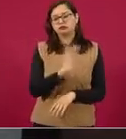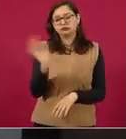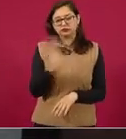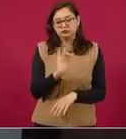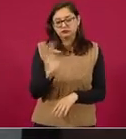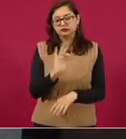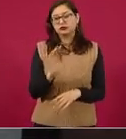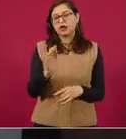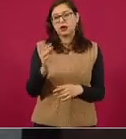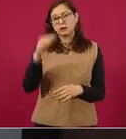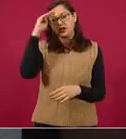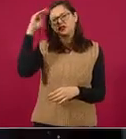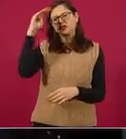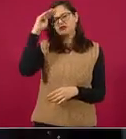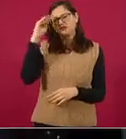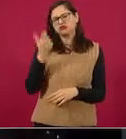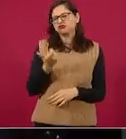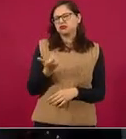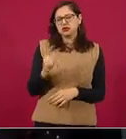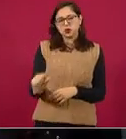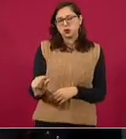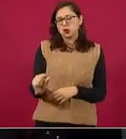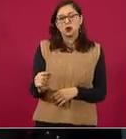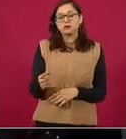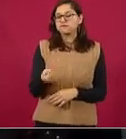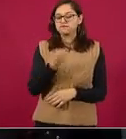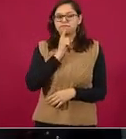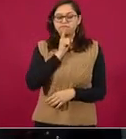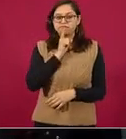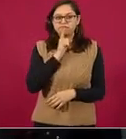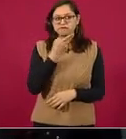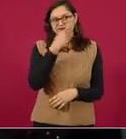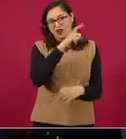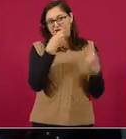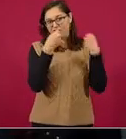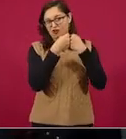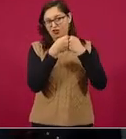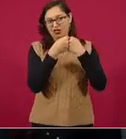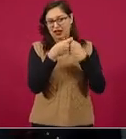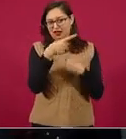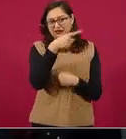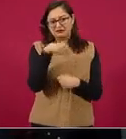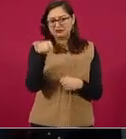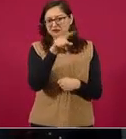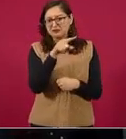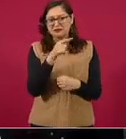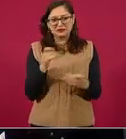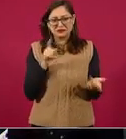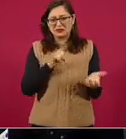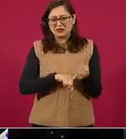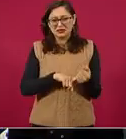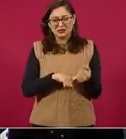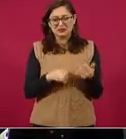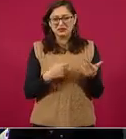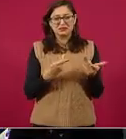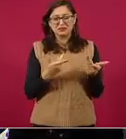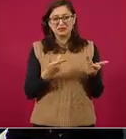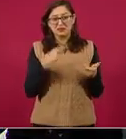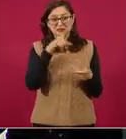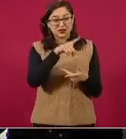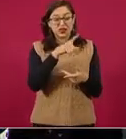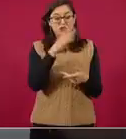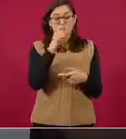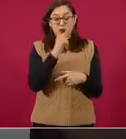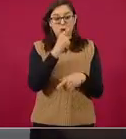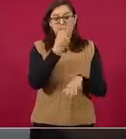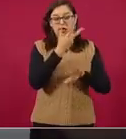la frontera, que se trata de vehículos que son utilizados solamente para circular en lo interno, no van a poder circular en